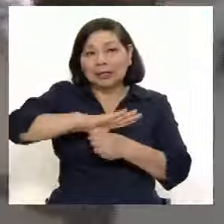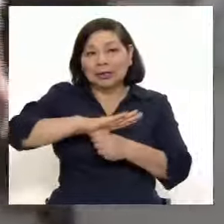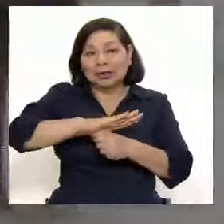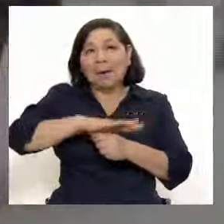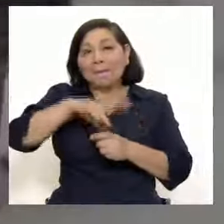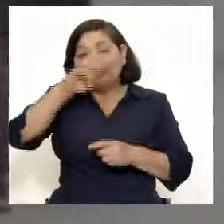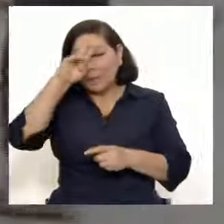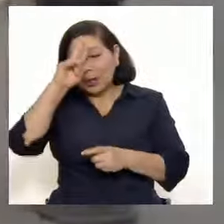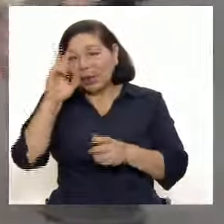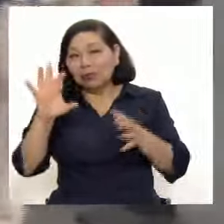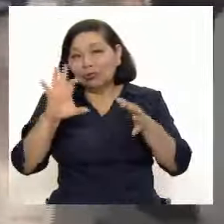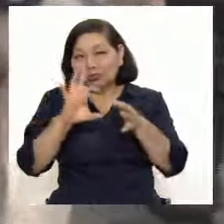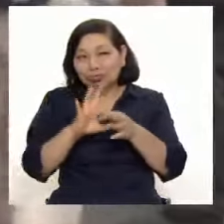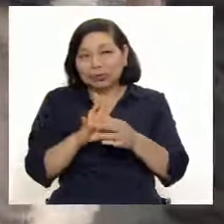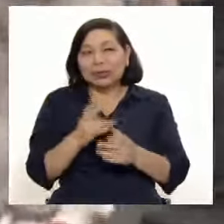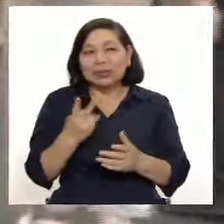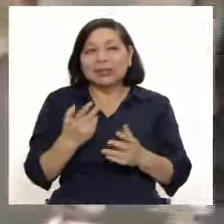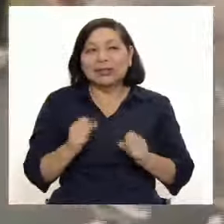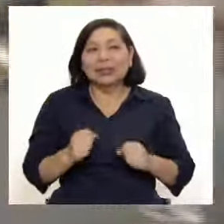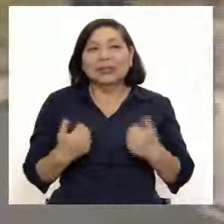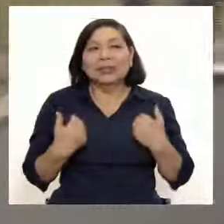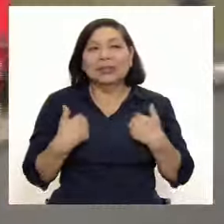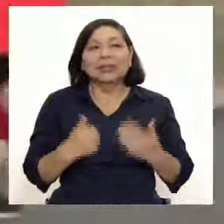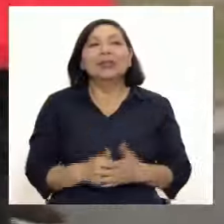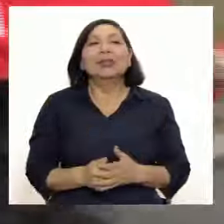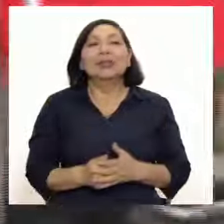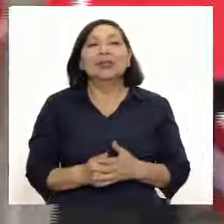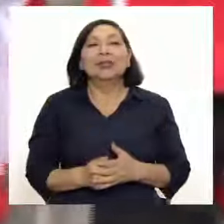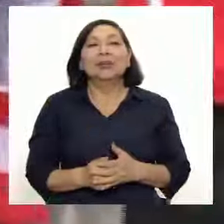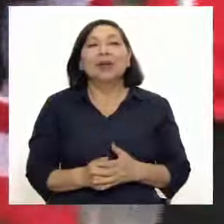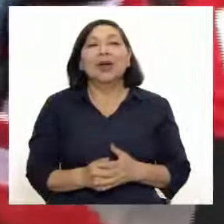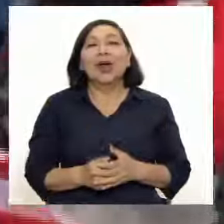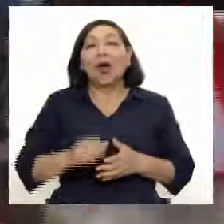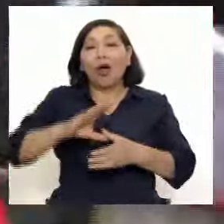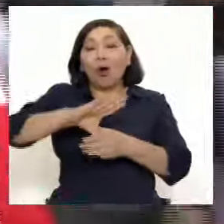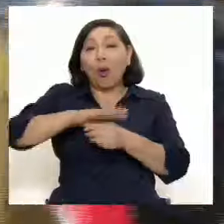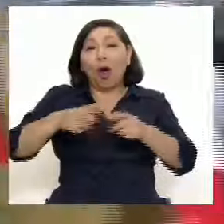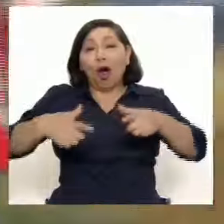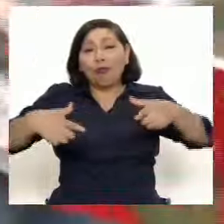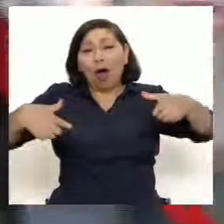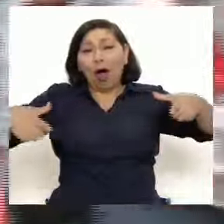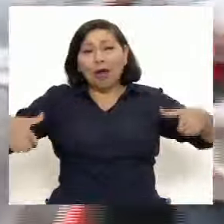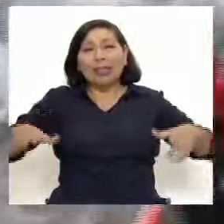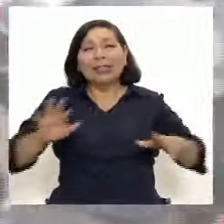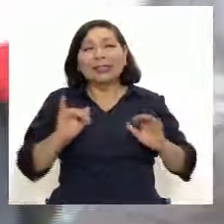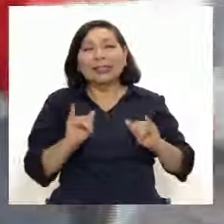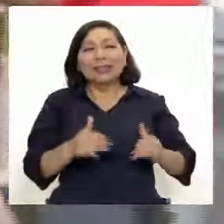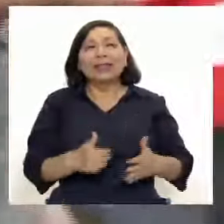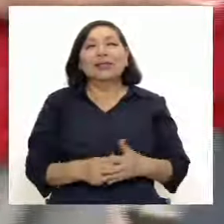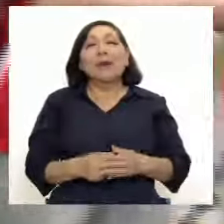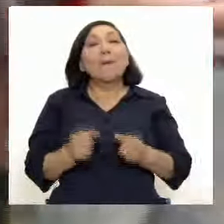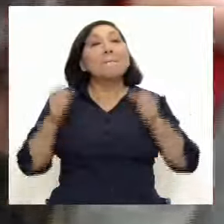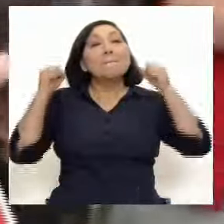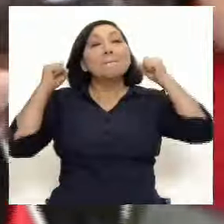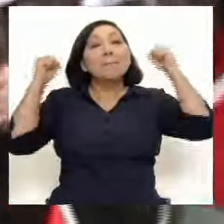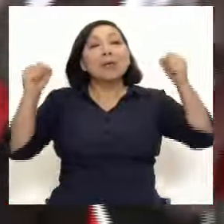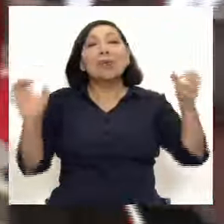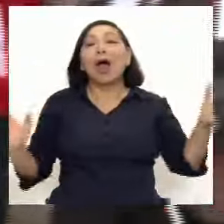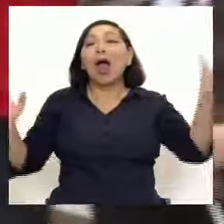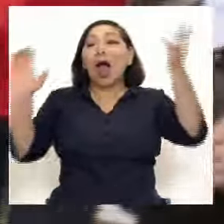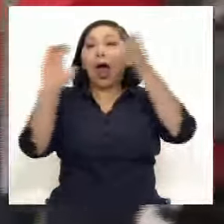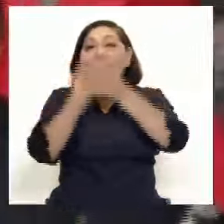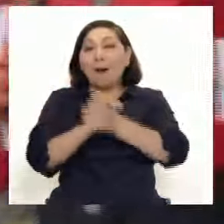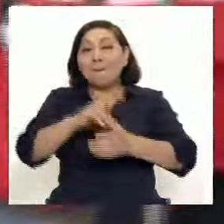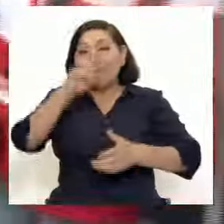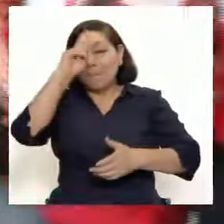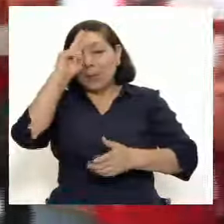bandera peruana, además con banderines que sostienen en mano y una banderola gigante que dice "Viva la amistad